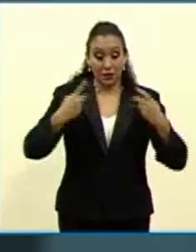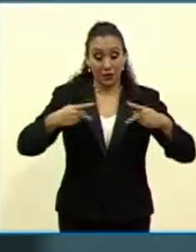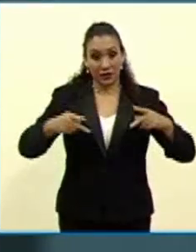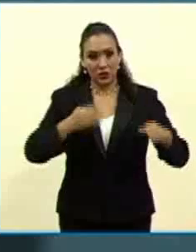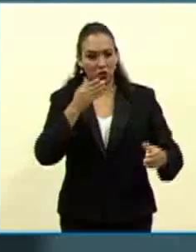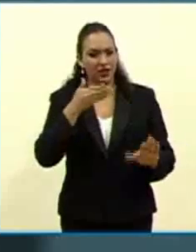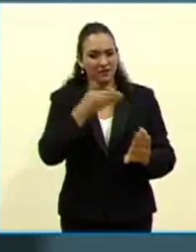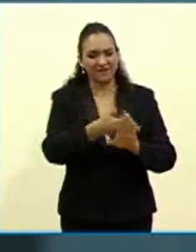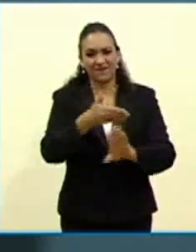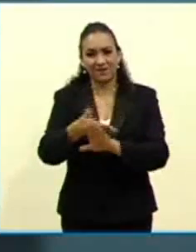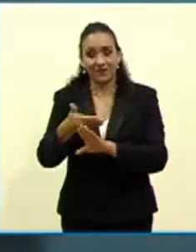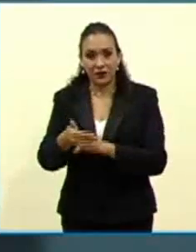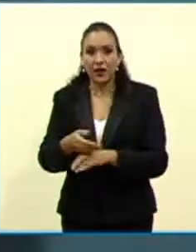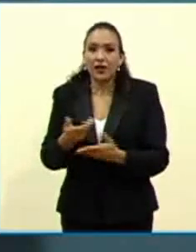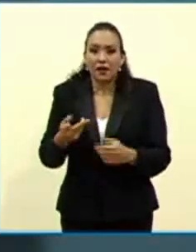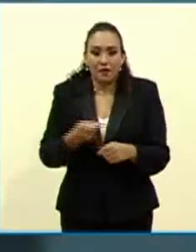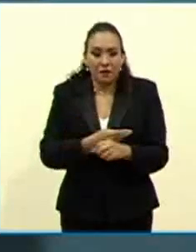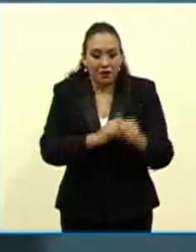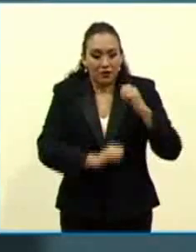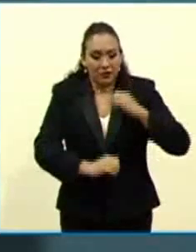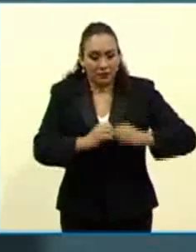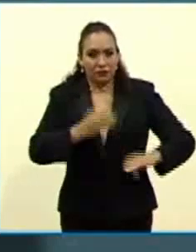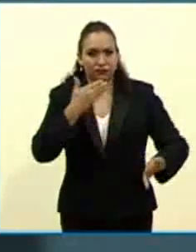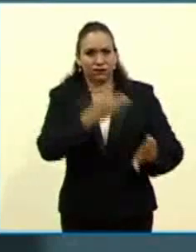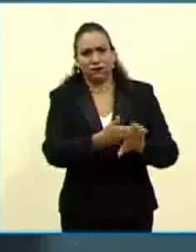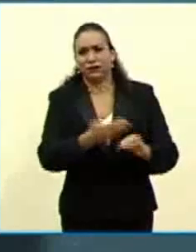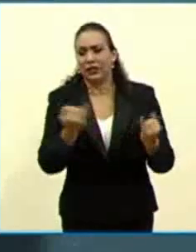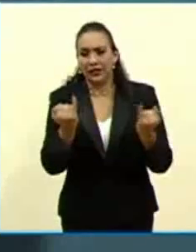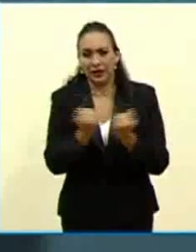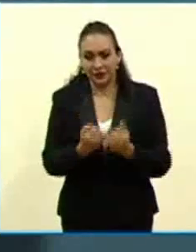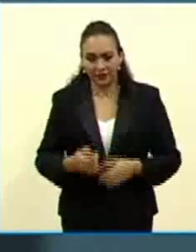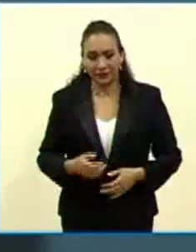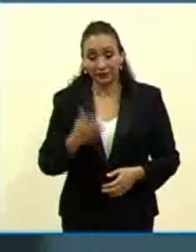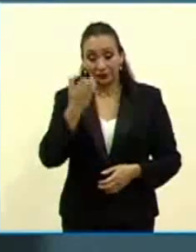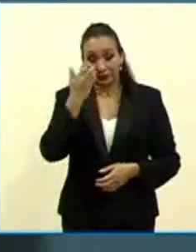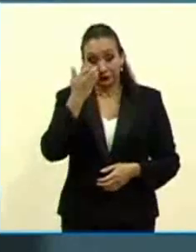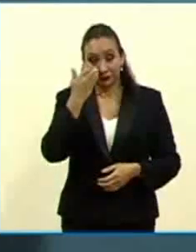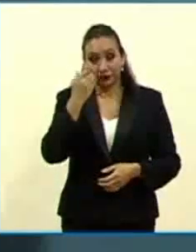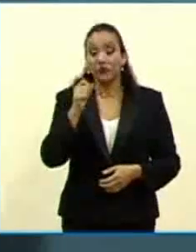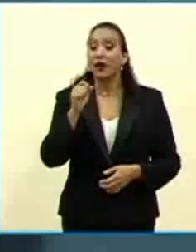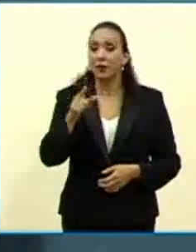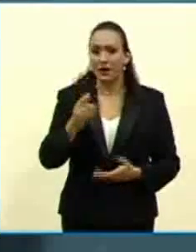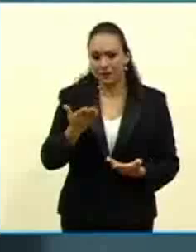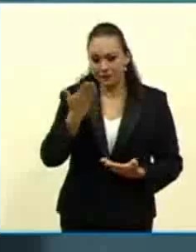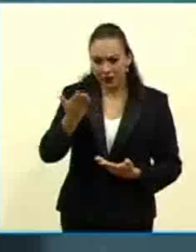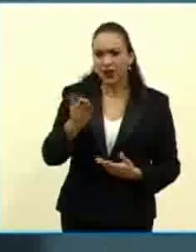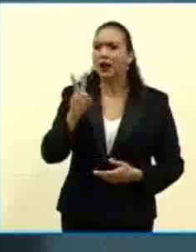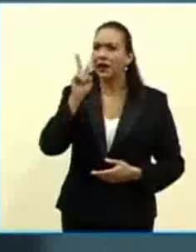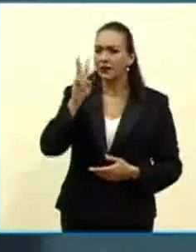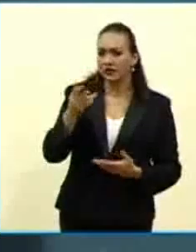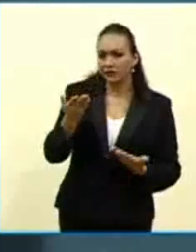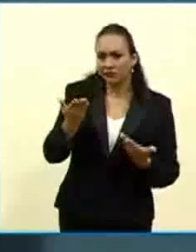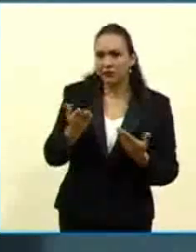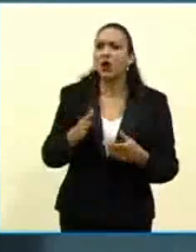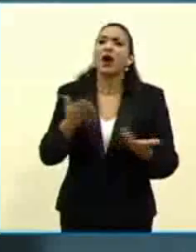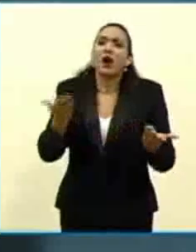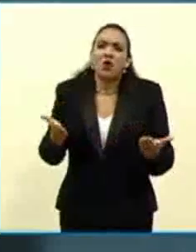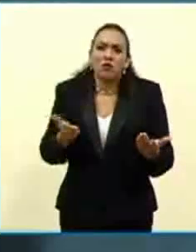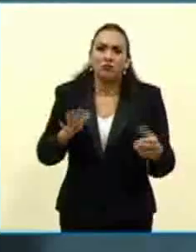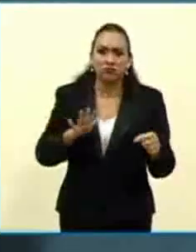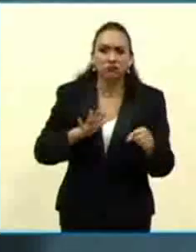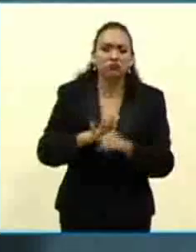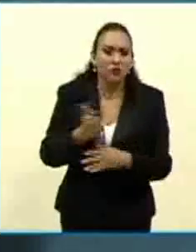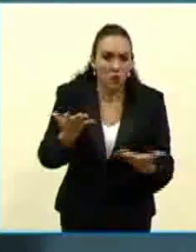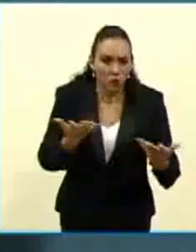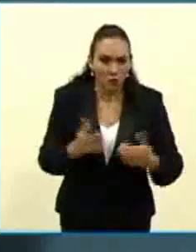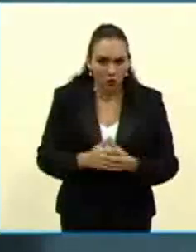el principio de división de poderes. La ministra presidenta consultó al Pleno cuál era el trámite que debía seguir en casos que,